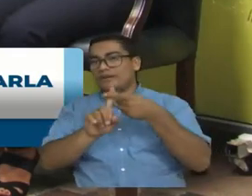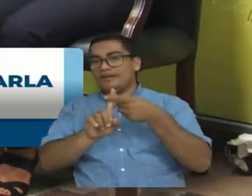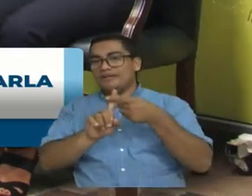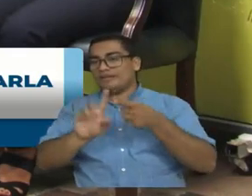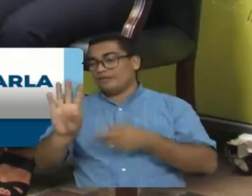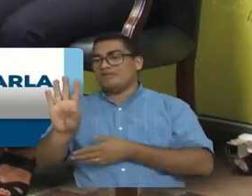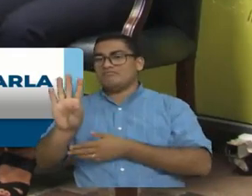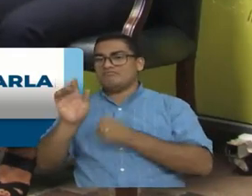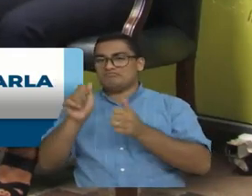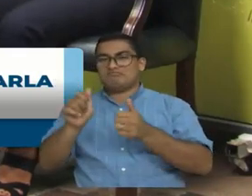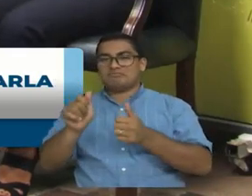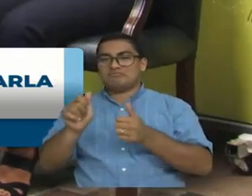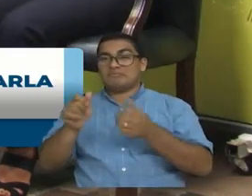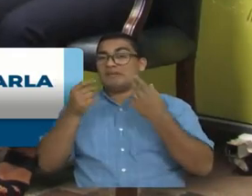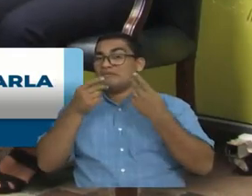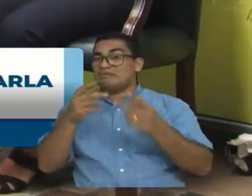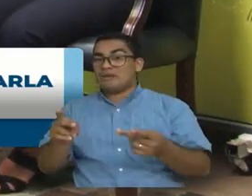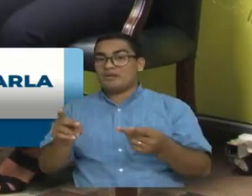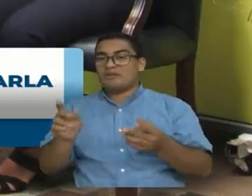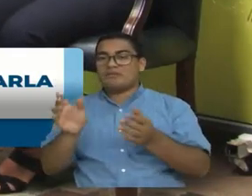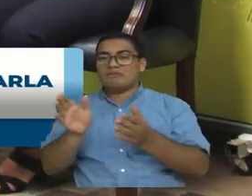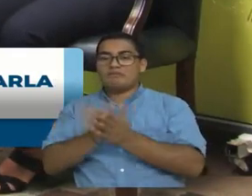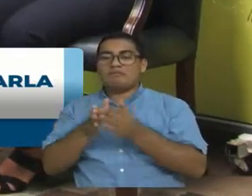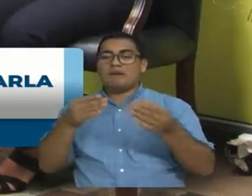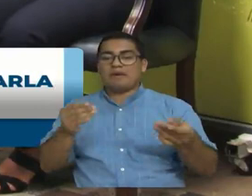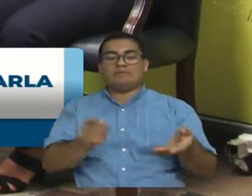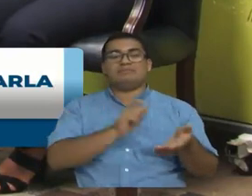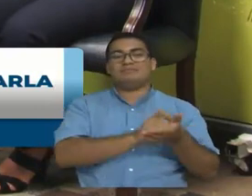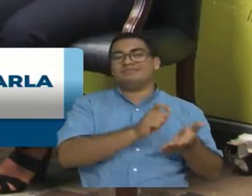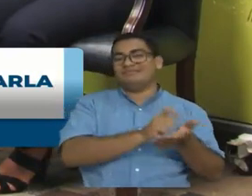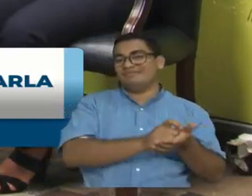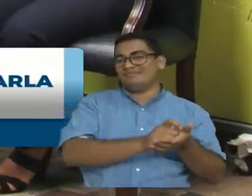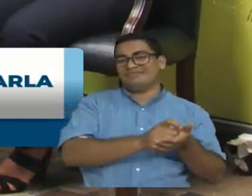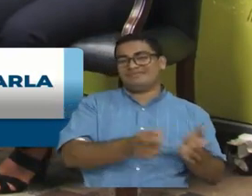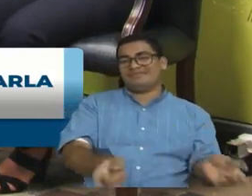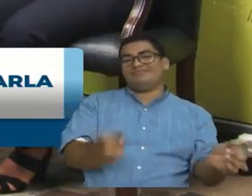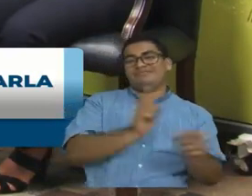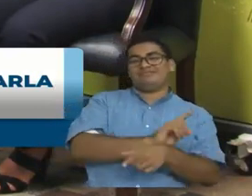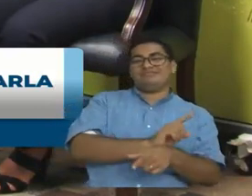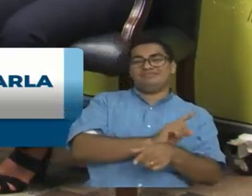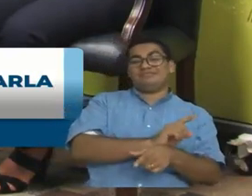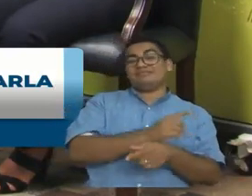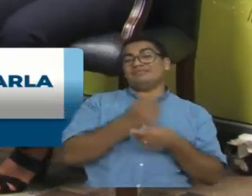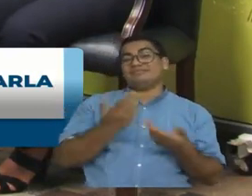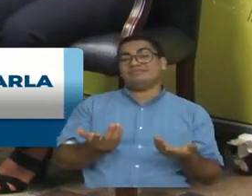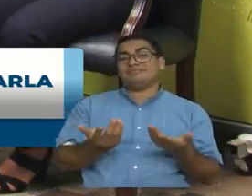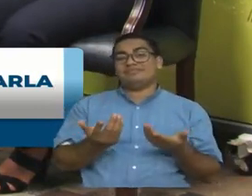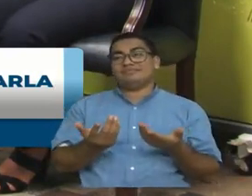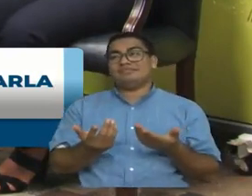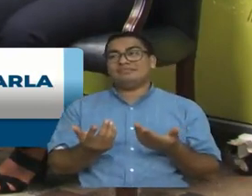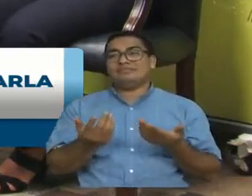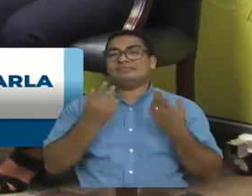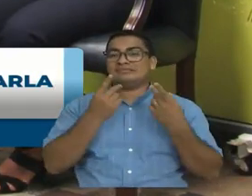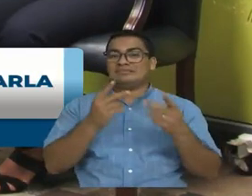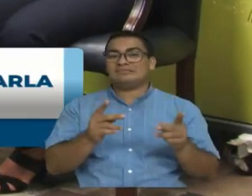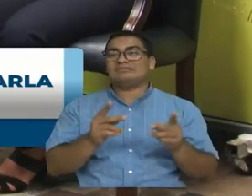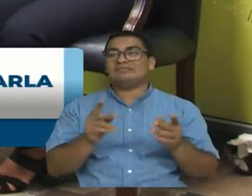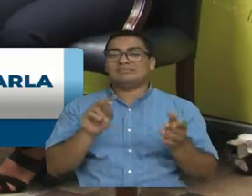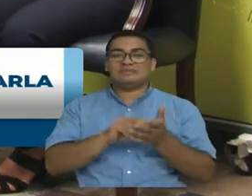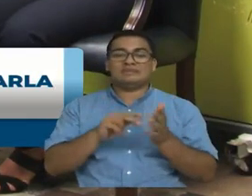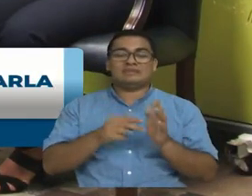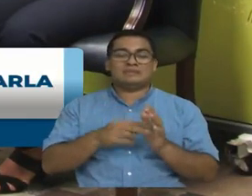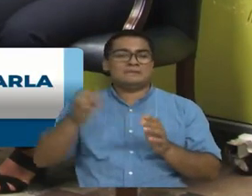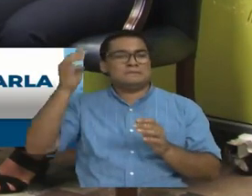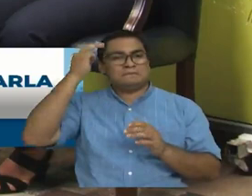manifestar en un papel. Exacto. Con un lápiz. No siempre él puede hacerle el escrito, el número escrito. No siempre, pero sus funciones mentales